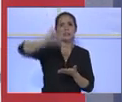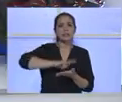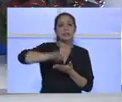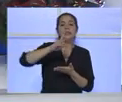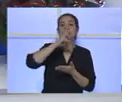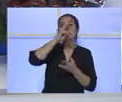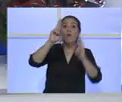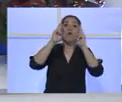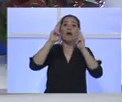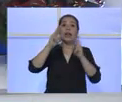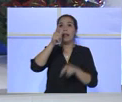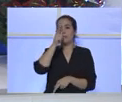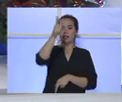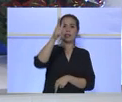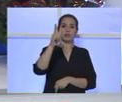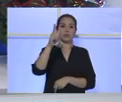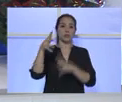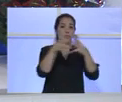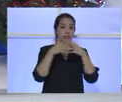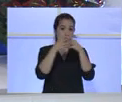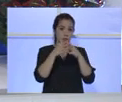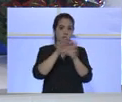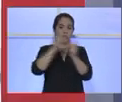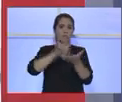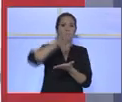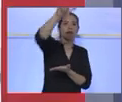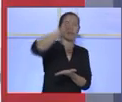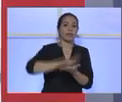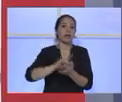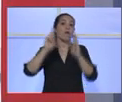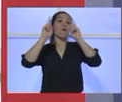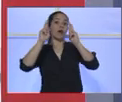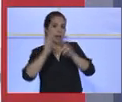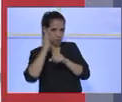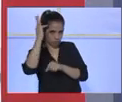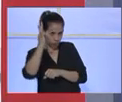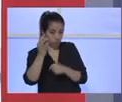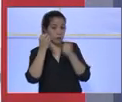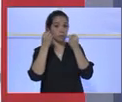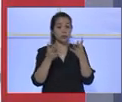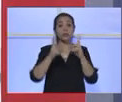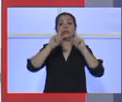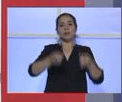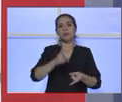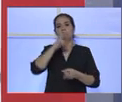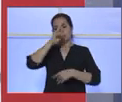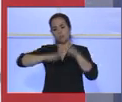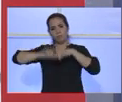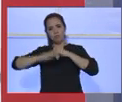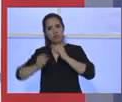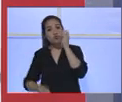Paraguay-Estados Unidos. Estamos en eso, estamos queriendo mejorar nuestra infraestructura, queremos tener una nueva oficina. Uh-huh. Como